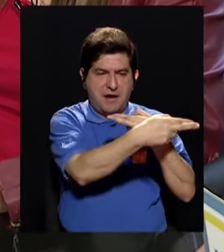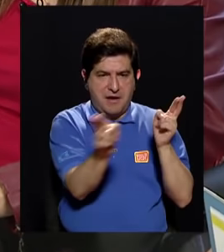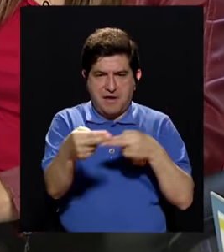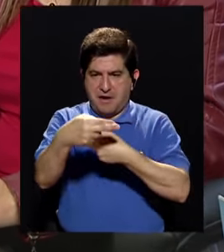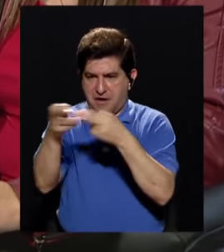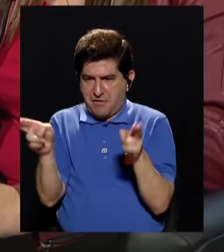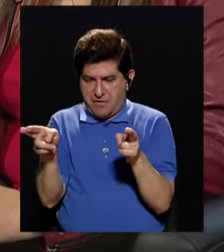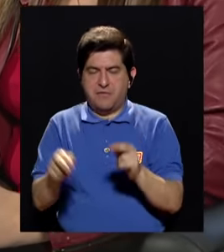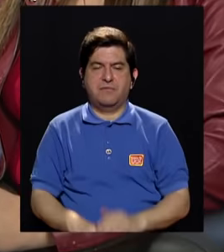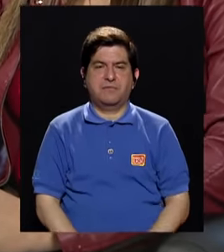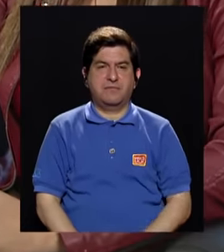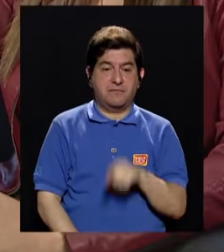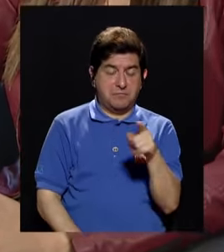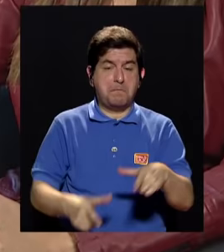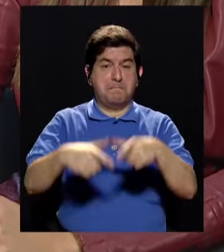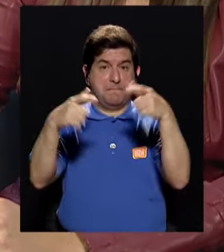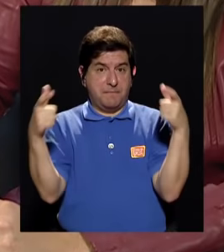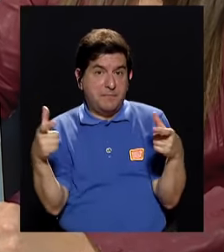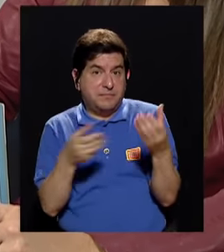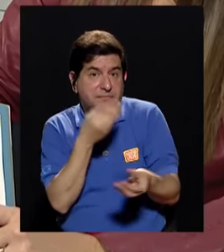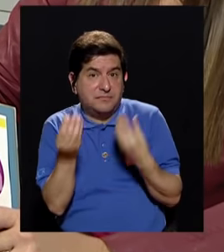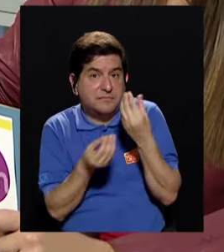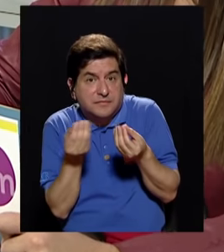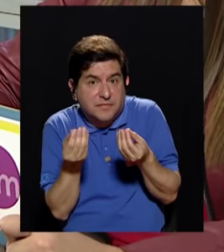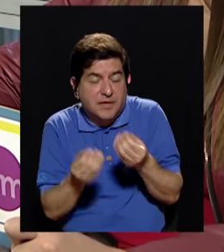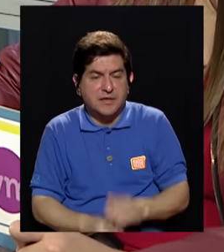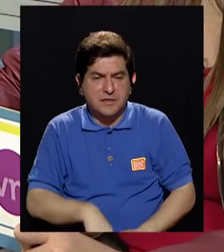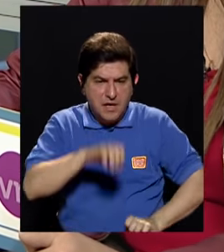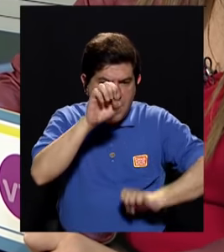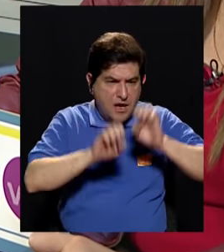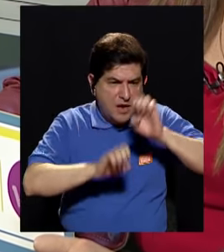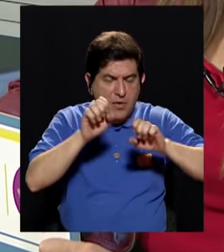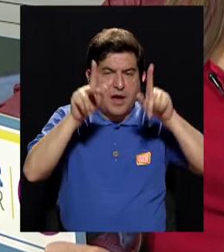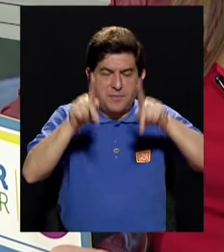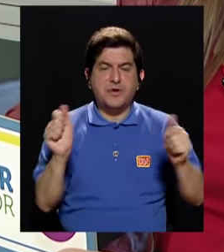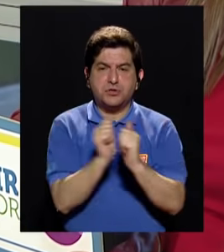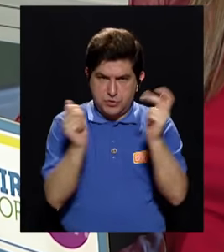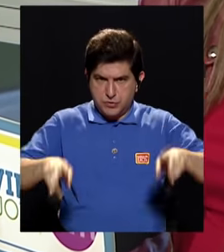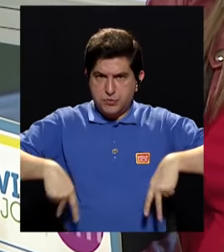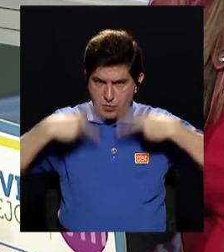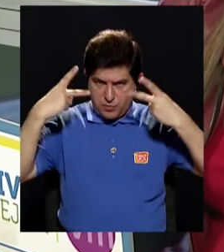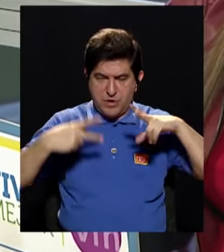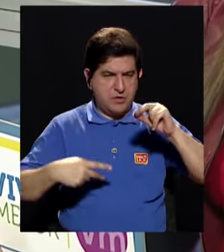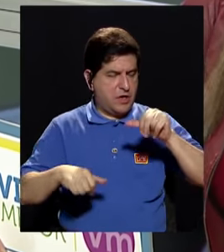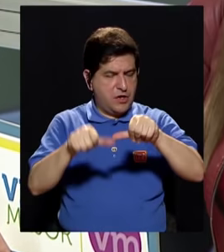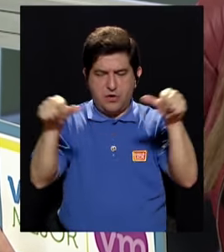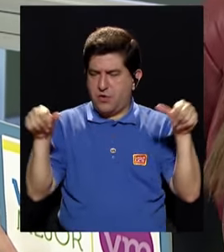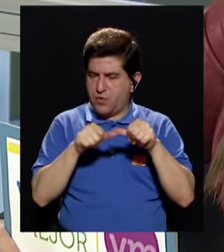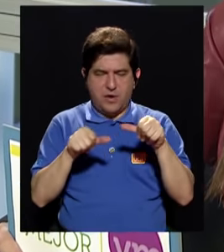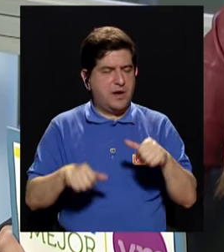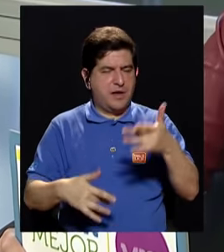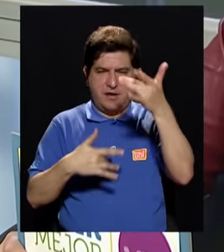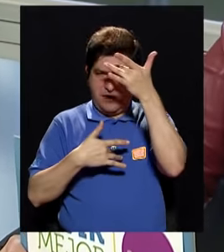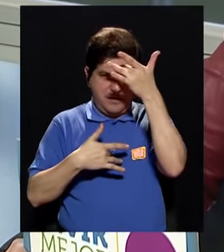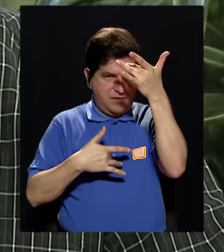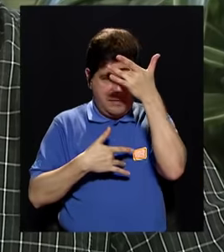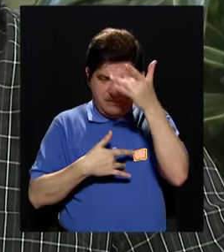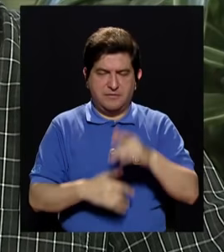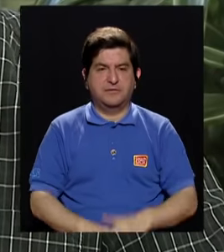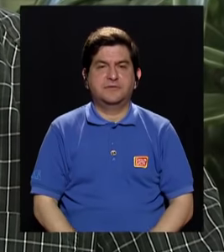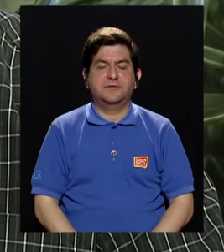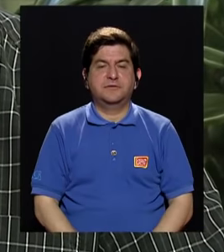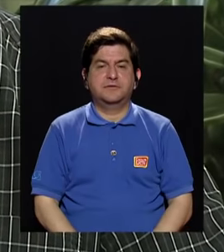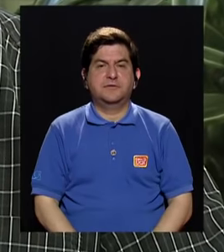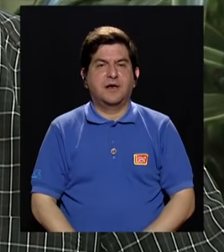regionales que básicamente la mayoría se cargan precisamente valoración de personas vivas no no del área de patología